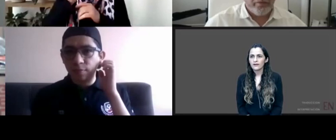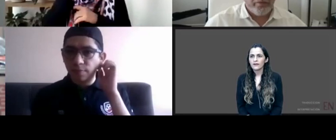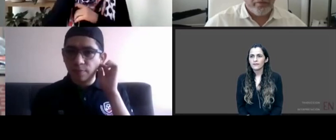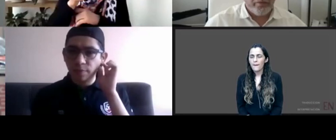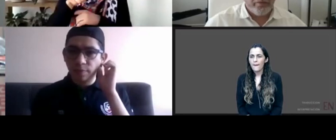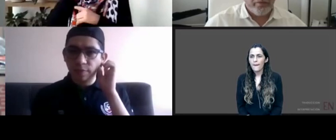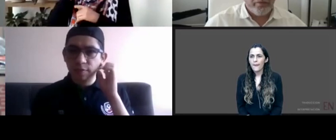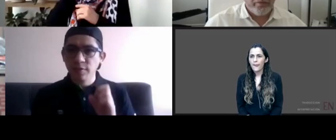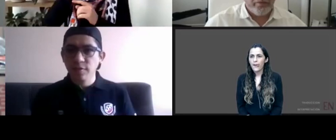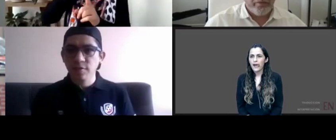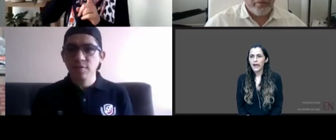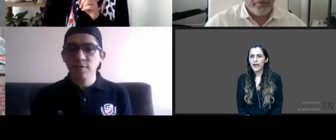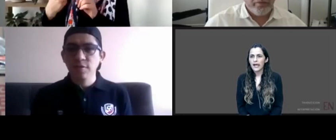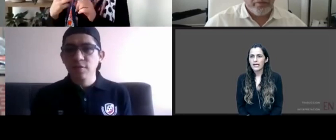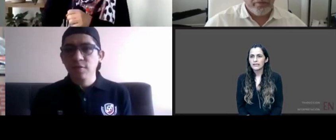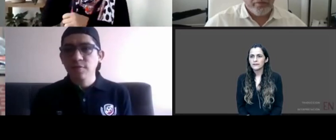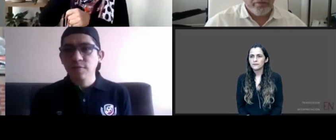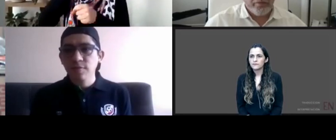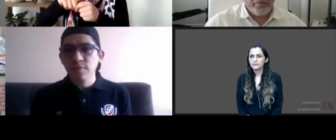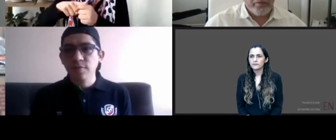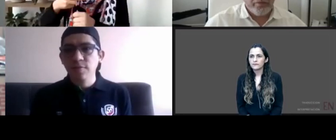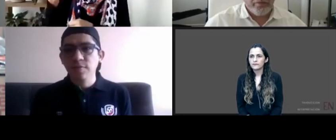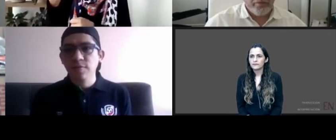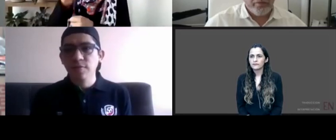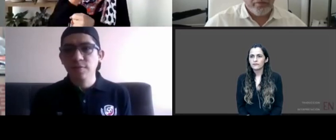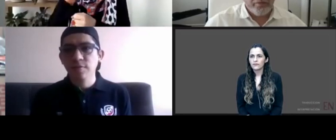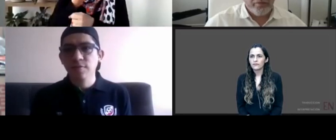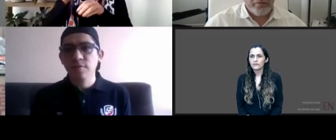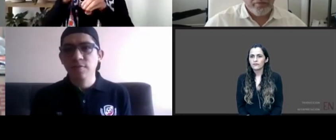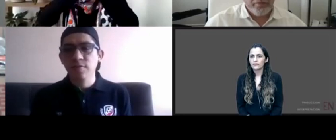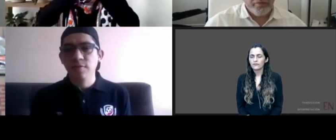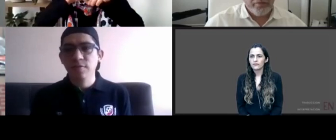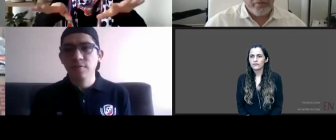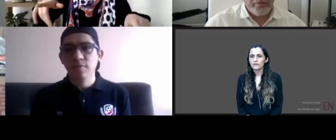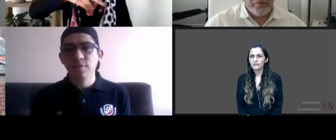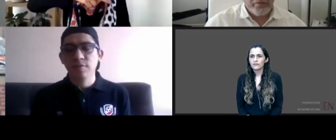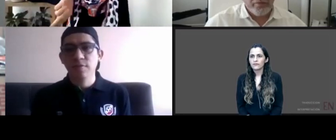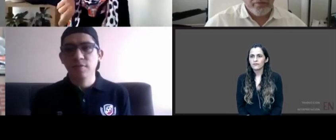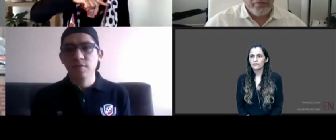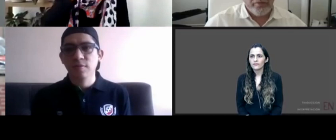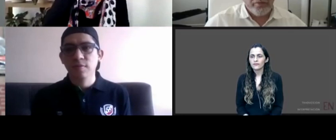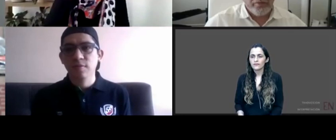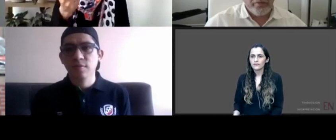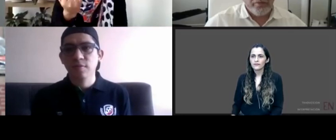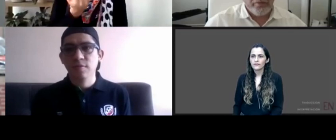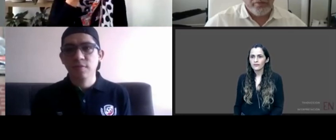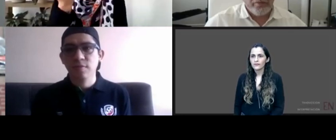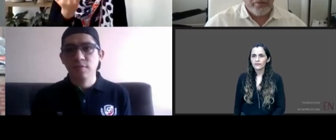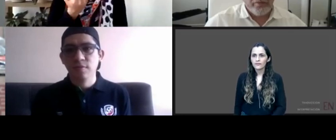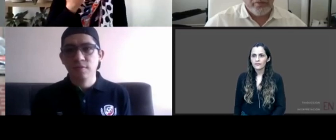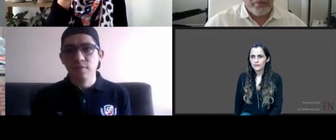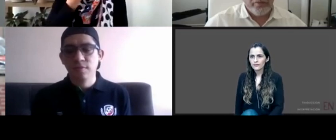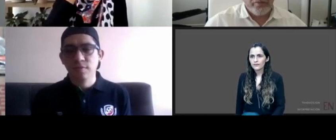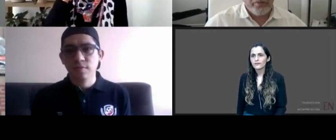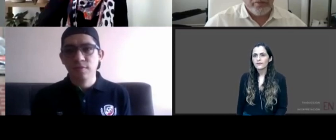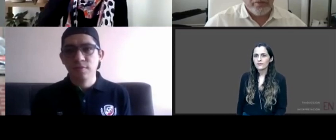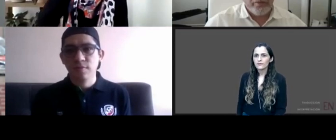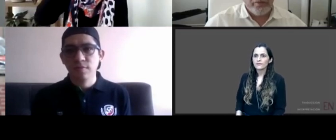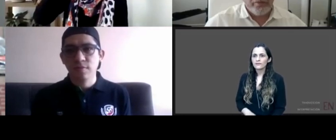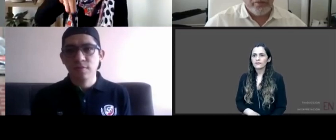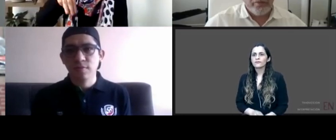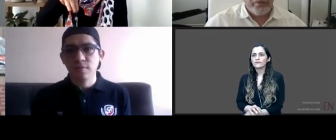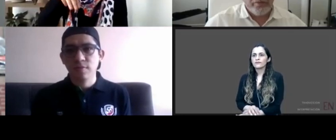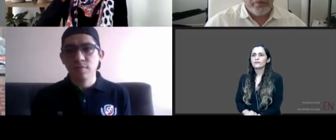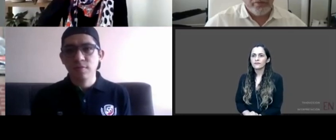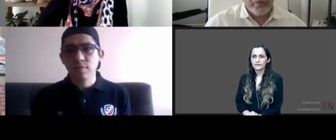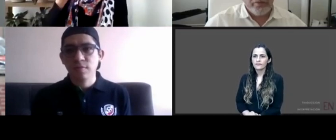a este niño. Pero nunca se les habla realmente sobre el lenguaje, ¿no? Sobre cómo ir procesando el lenguaje.